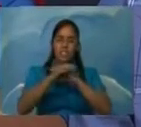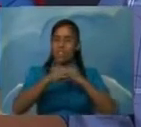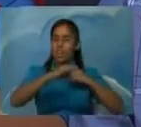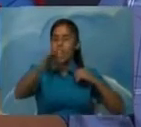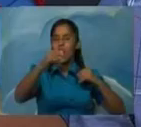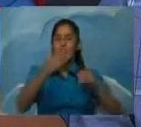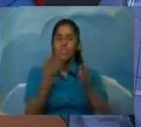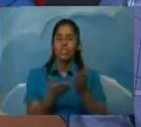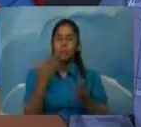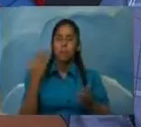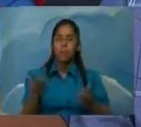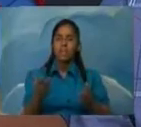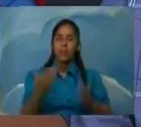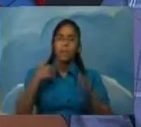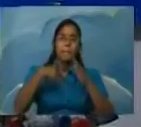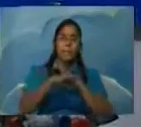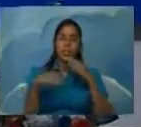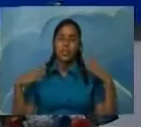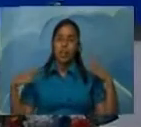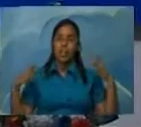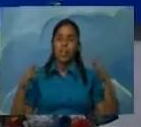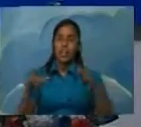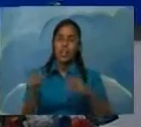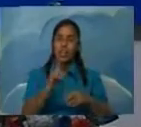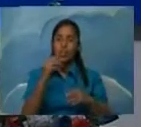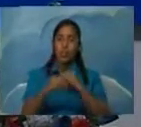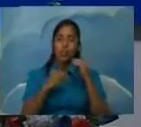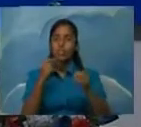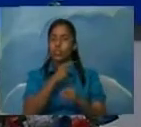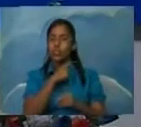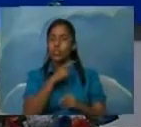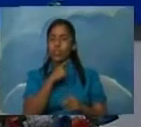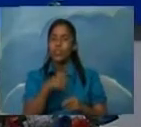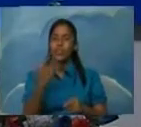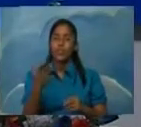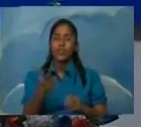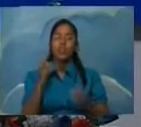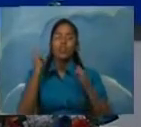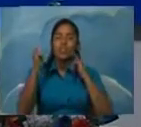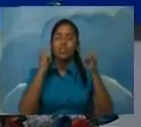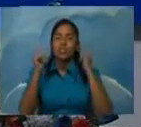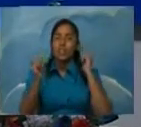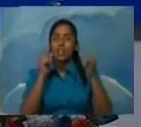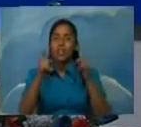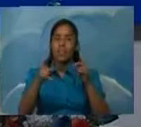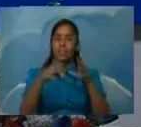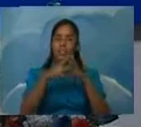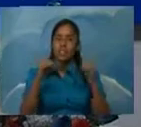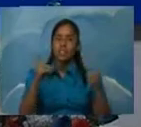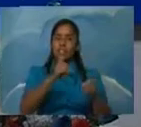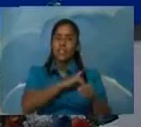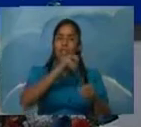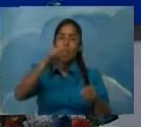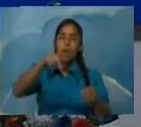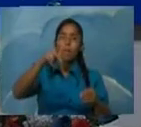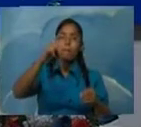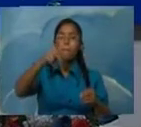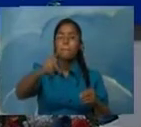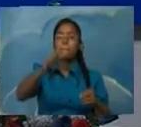que pasó el ángel, no hizo daño, y ellos celebran esa fiesta de la